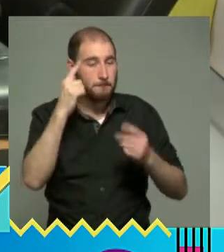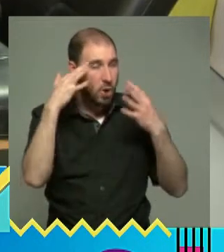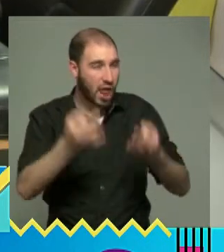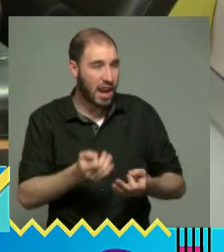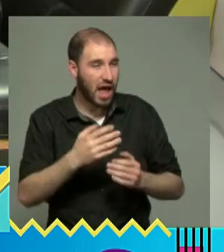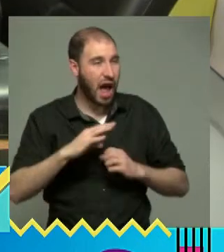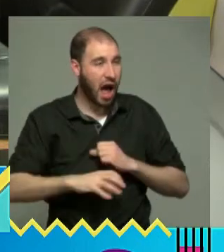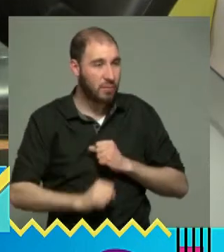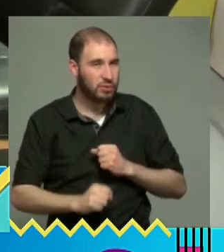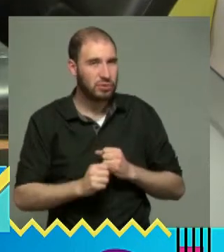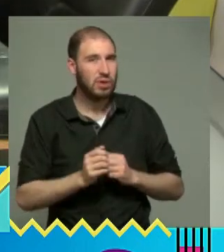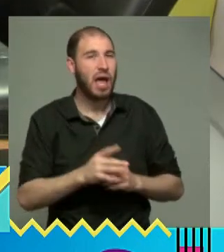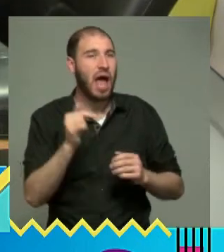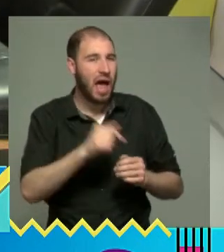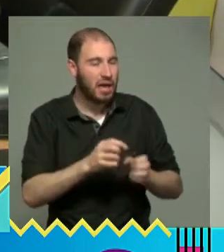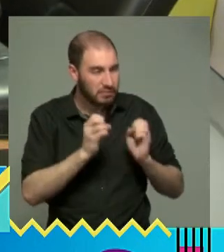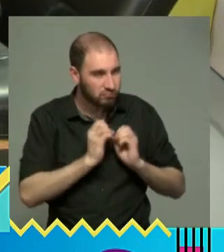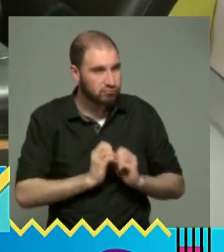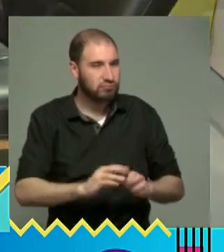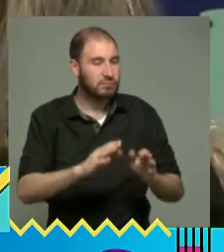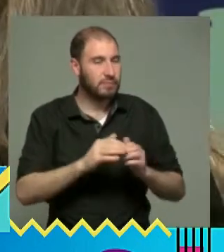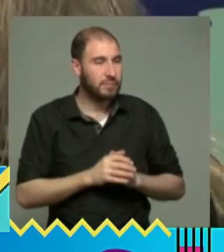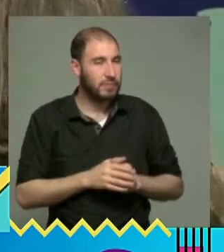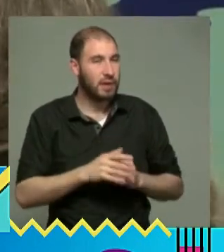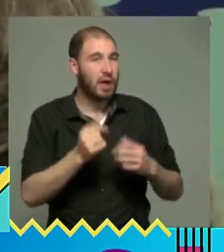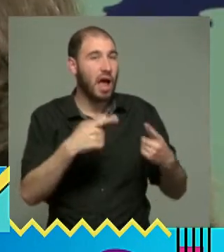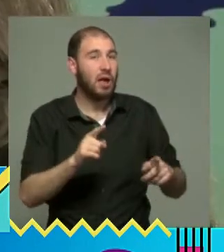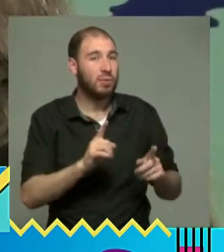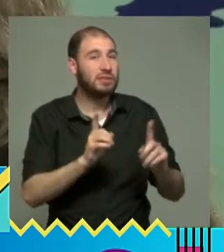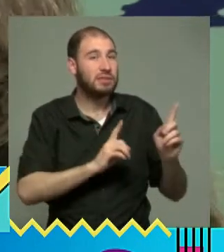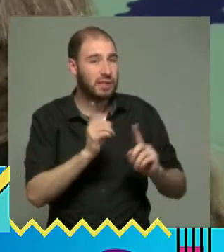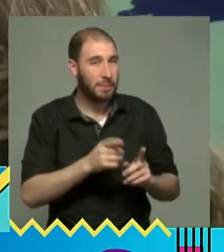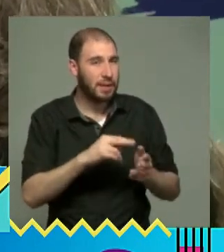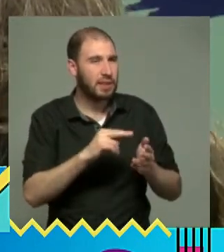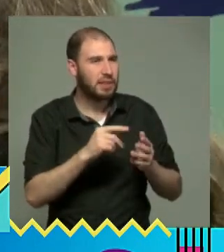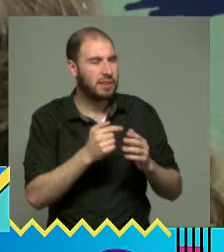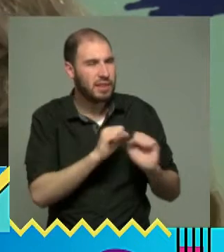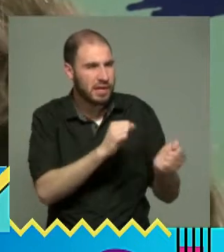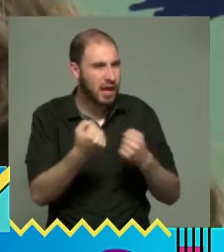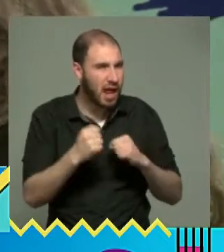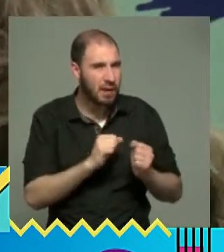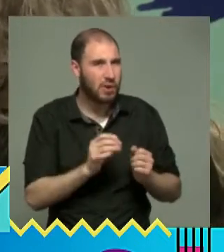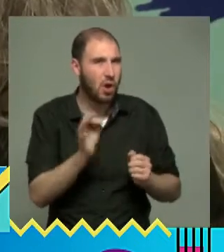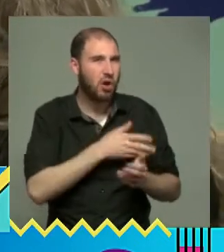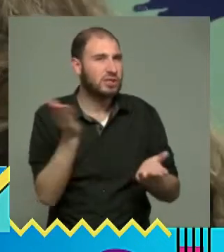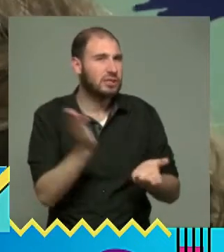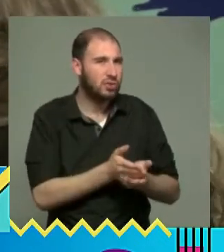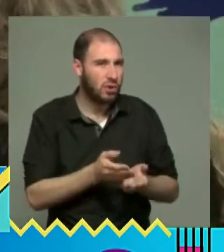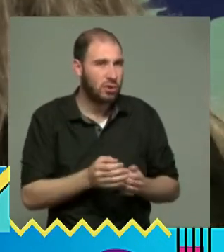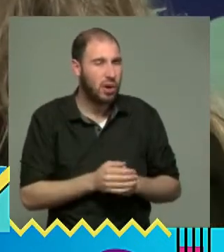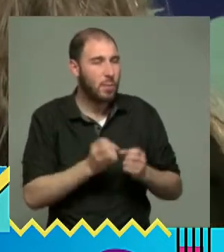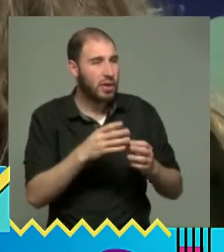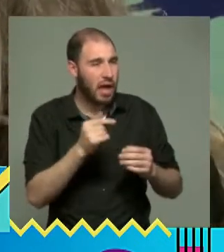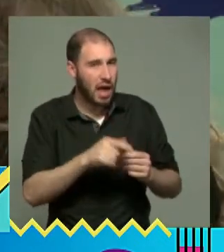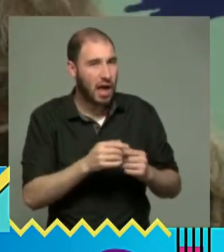el aborto es lo que puede generar, ¿no es cierto? Algún tipo también, ¿no es cierto?, de estrés o de sanción. Noelia, porque me hay